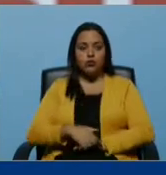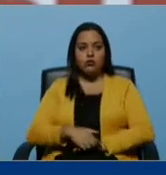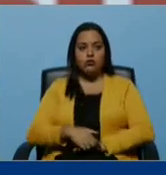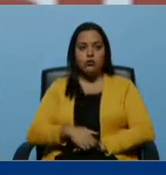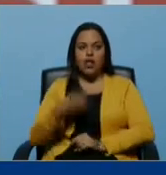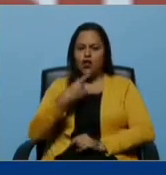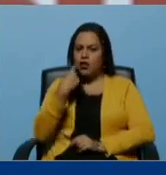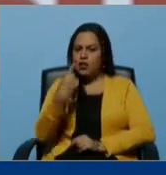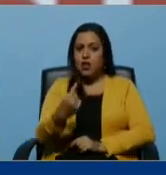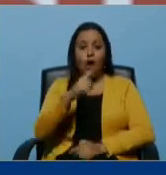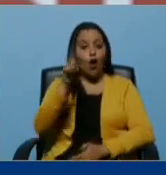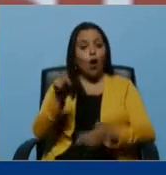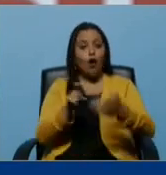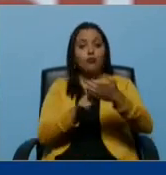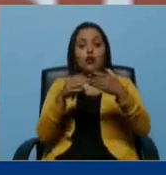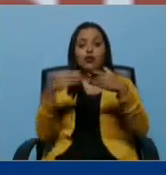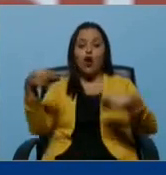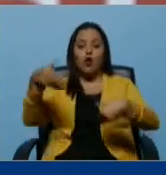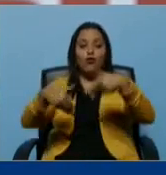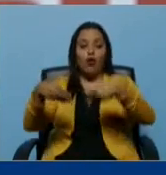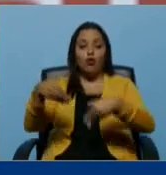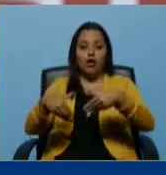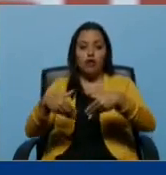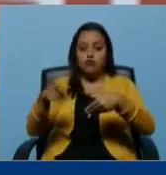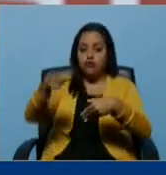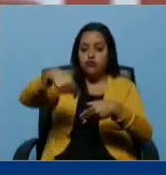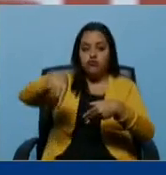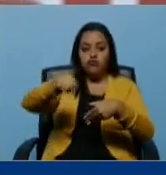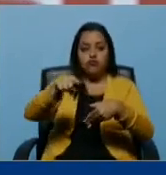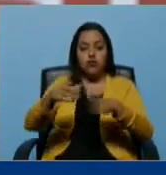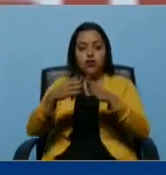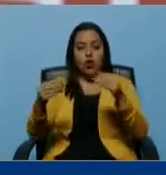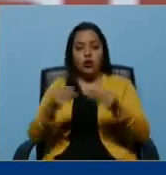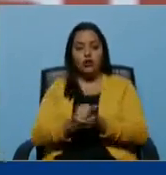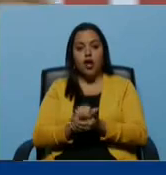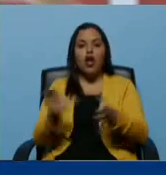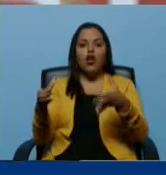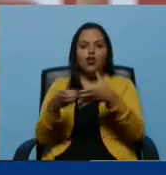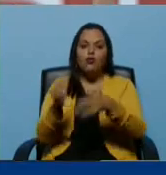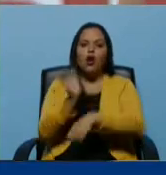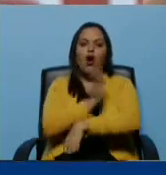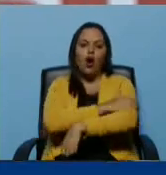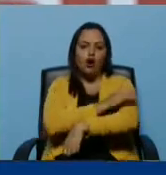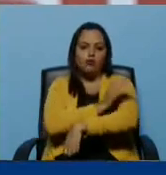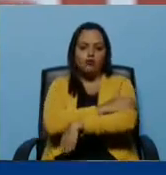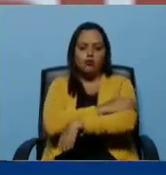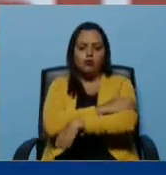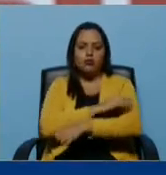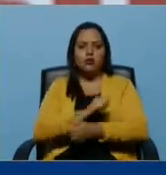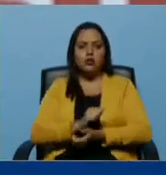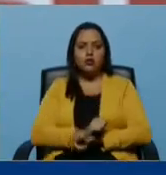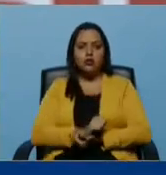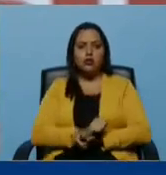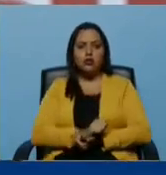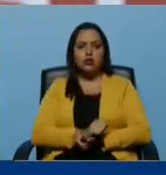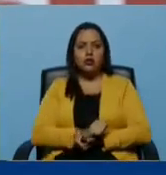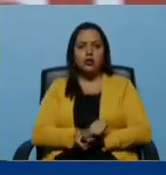presidente, que fue de manera unánime, ¿verdad, señor presidente? Hasta sectores opositores,